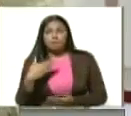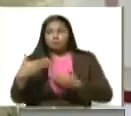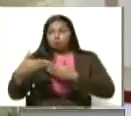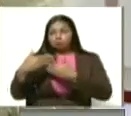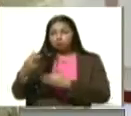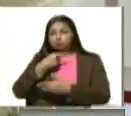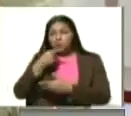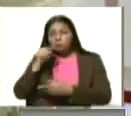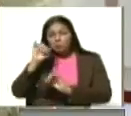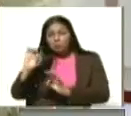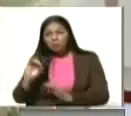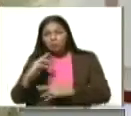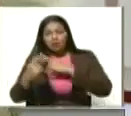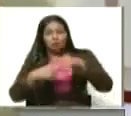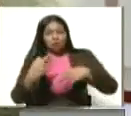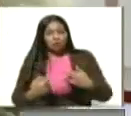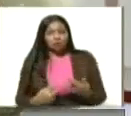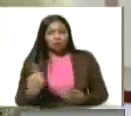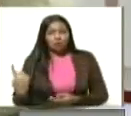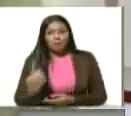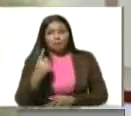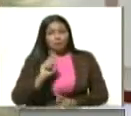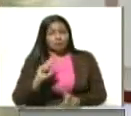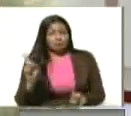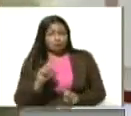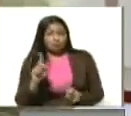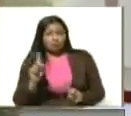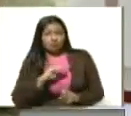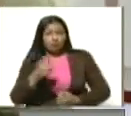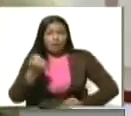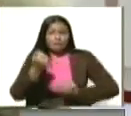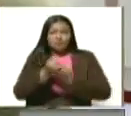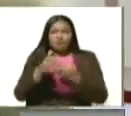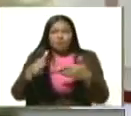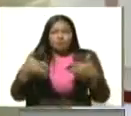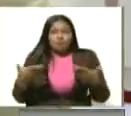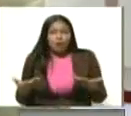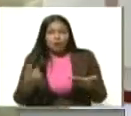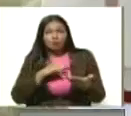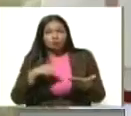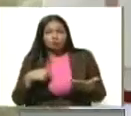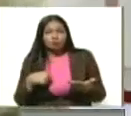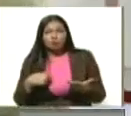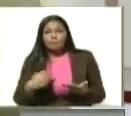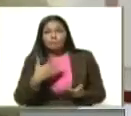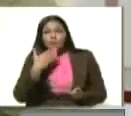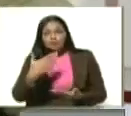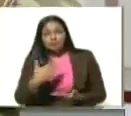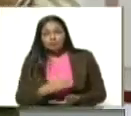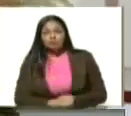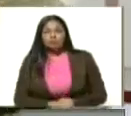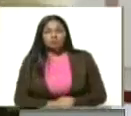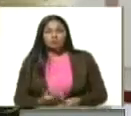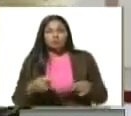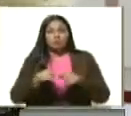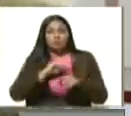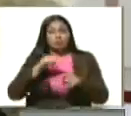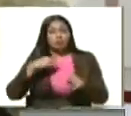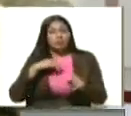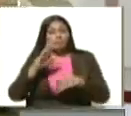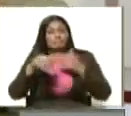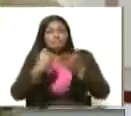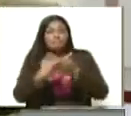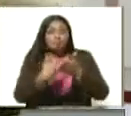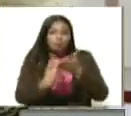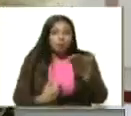simpatizantes de la revolución. Y estamos dando aportes de cuáles son, bueno, nuestras demandas, pero también